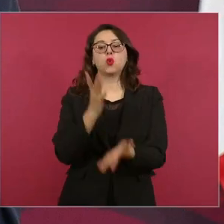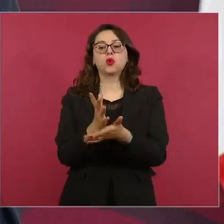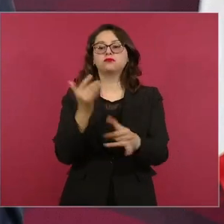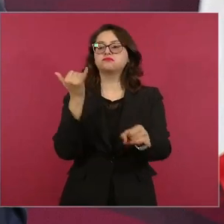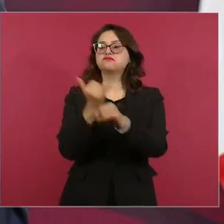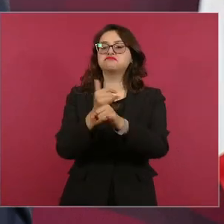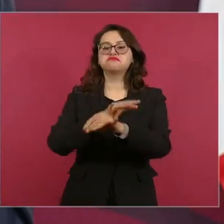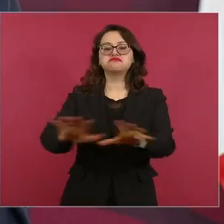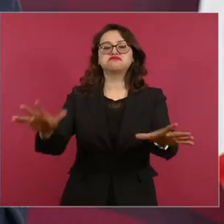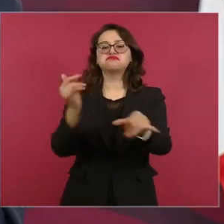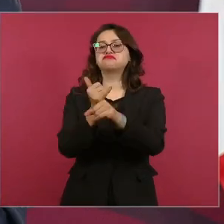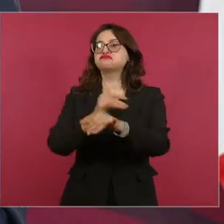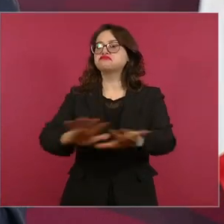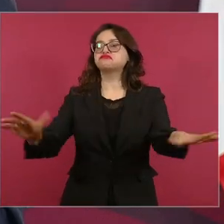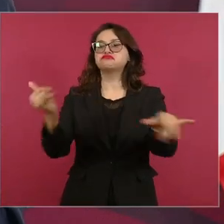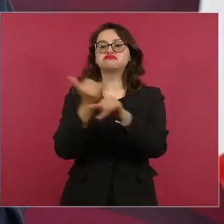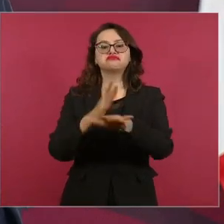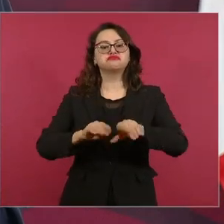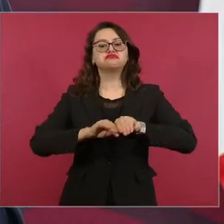con eso,